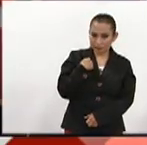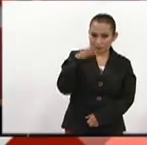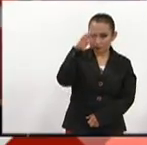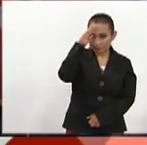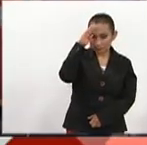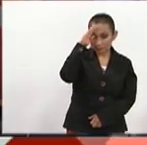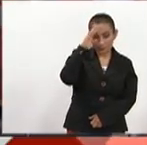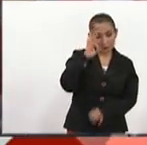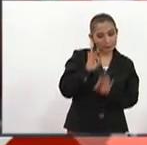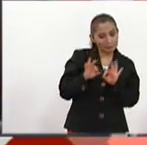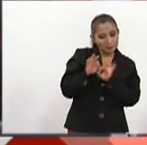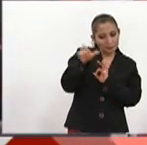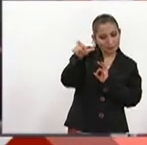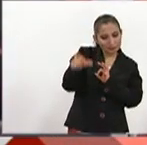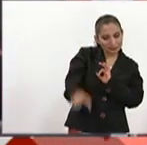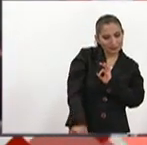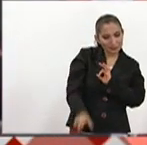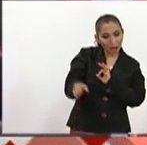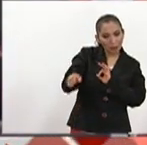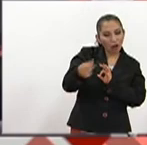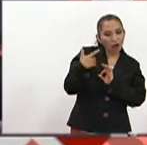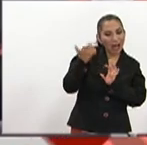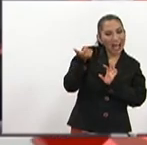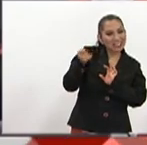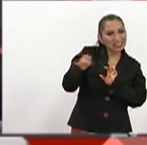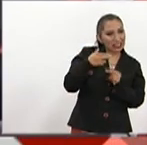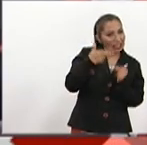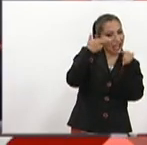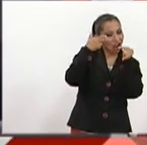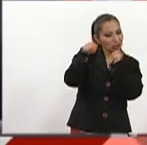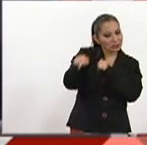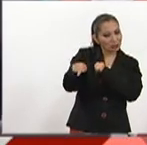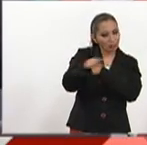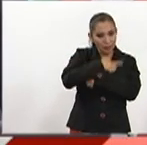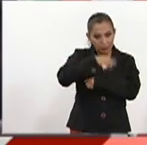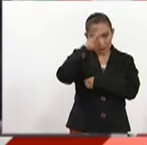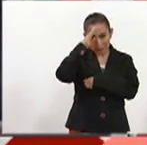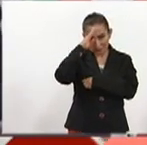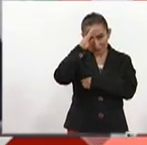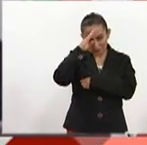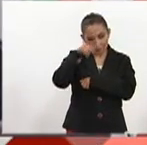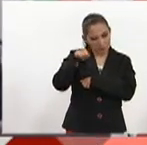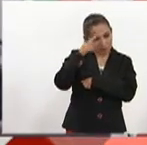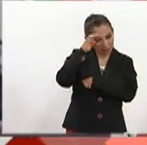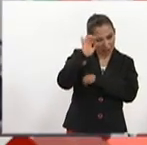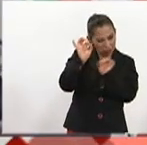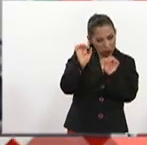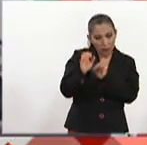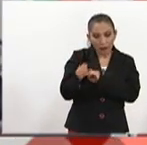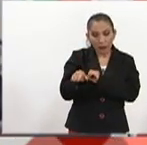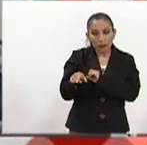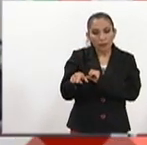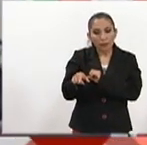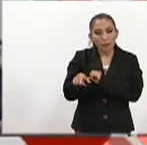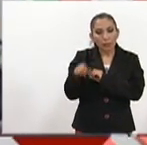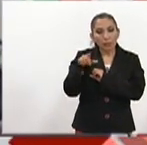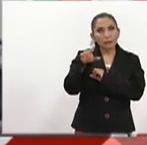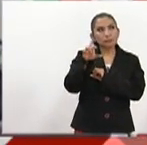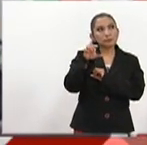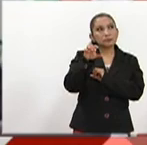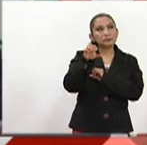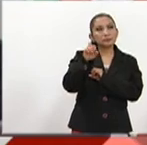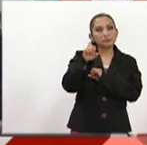es fundamentalmente una posición de negociación. Correcto. O sea, hay que tener presente que el